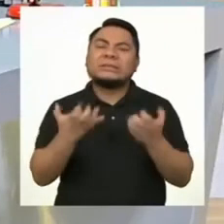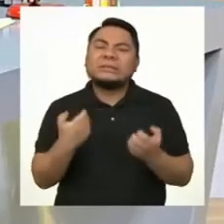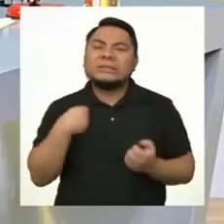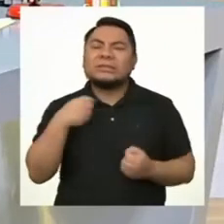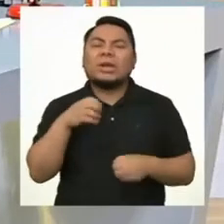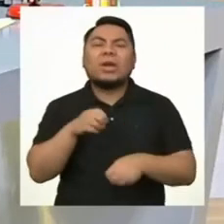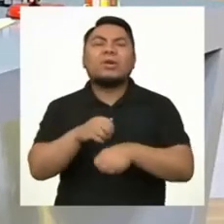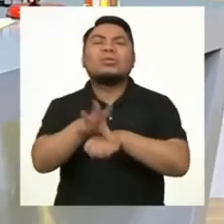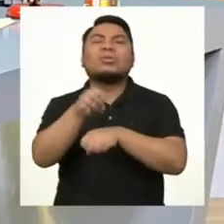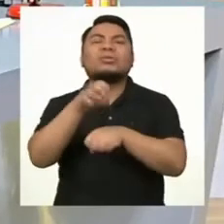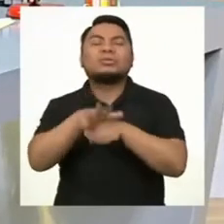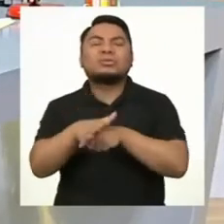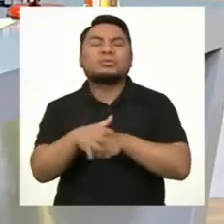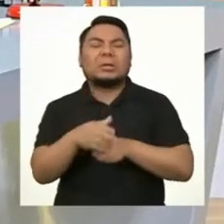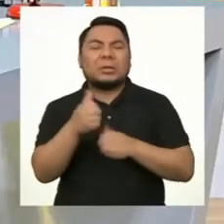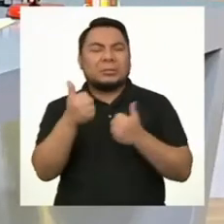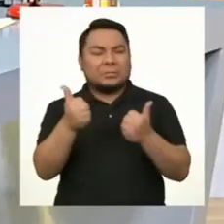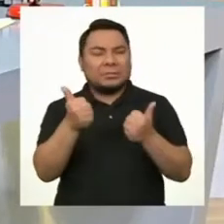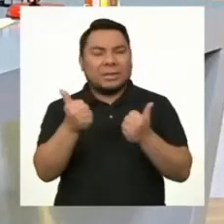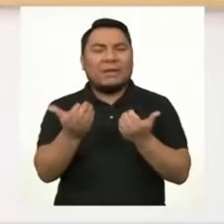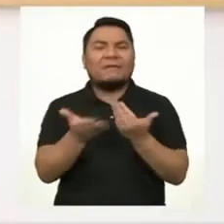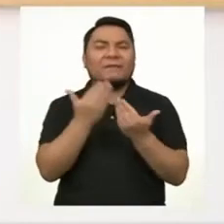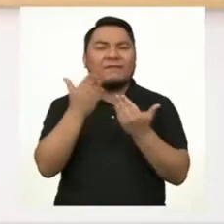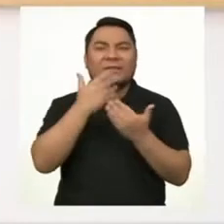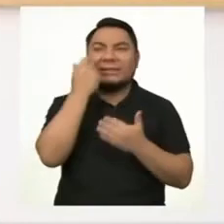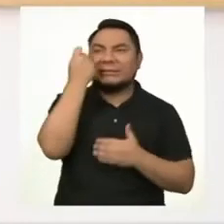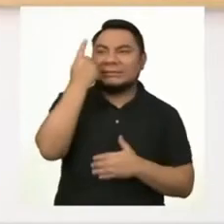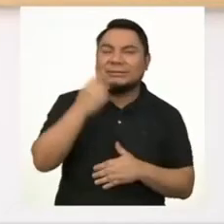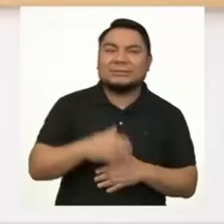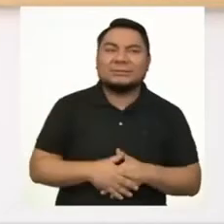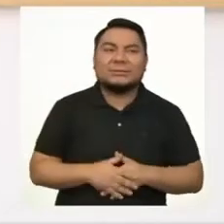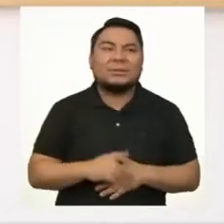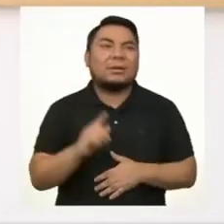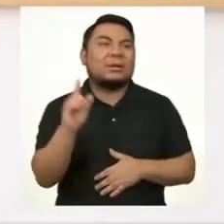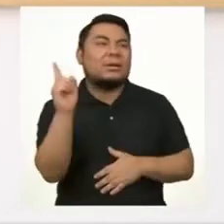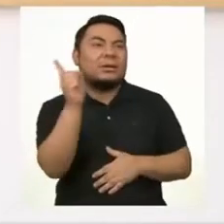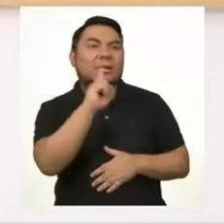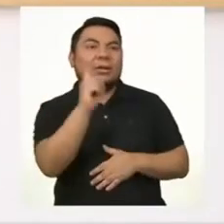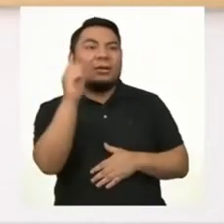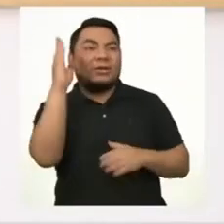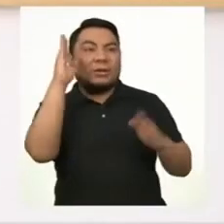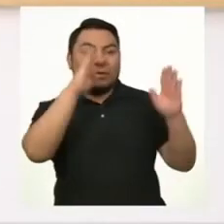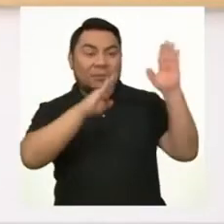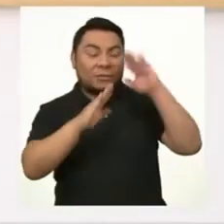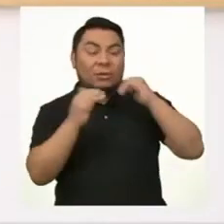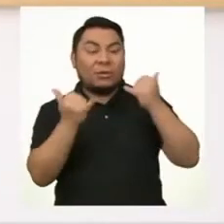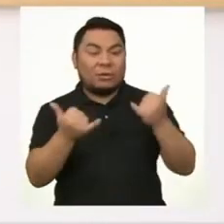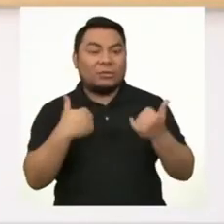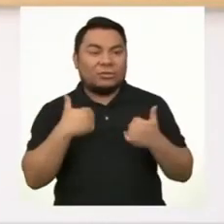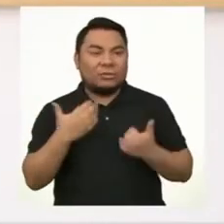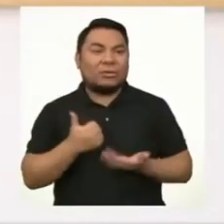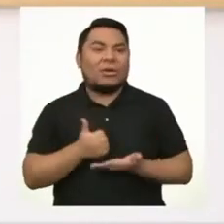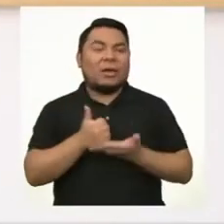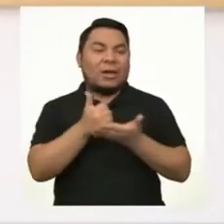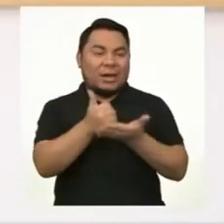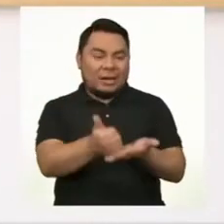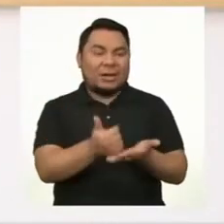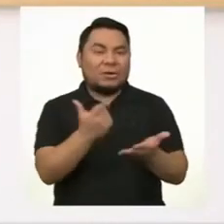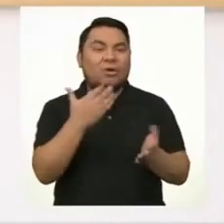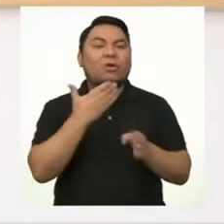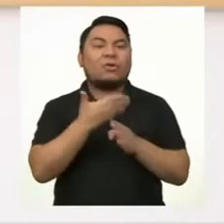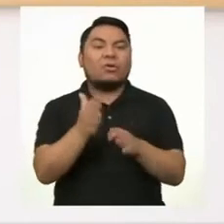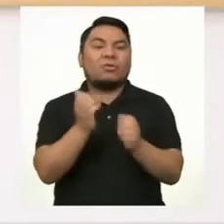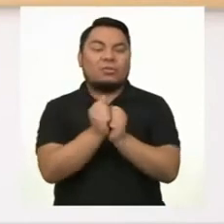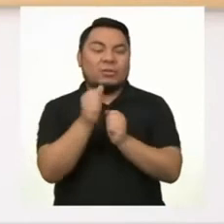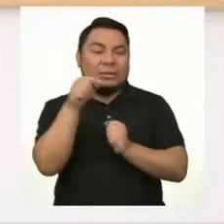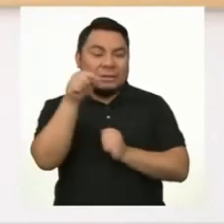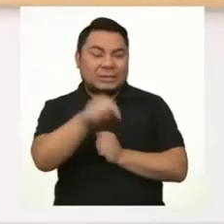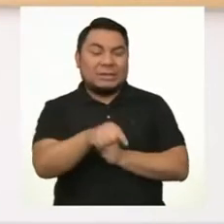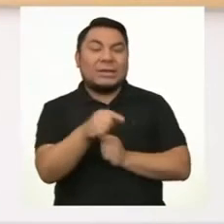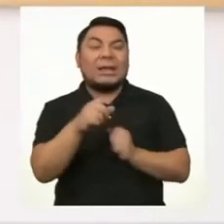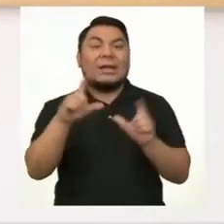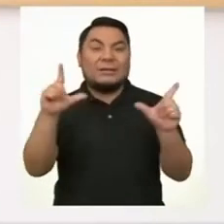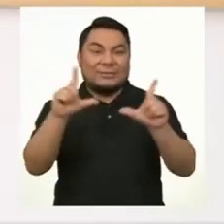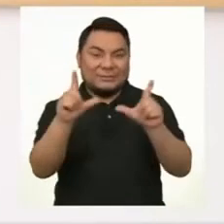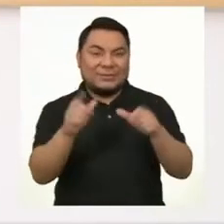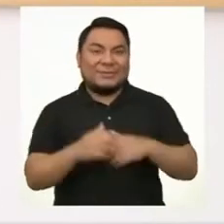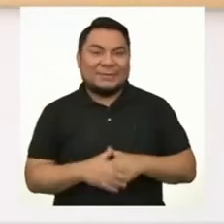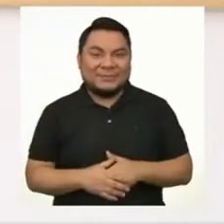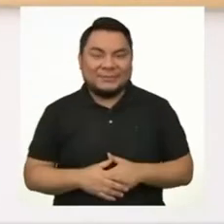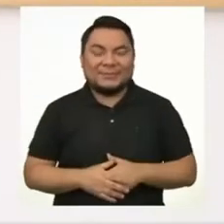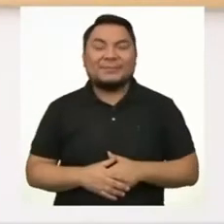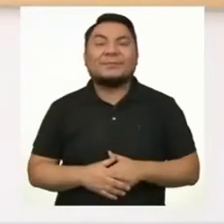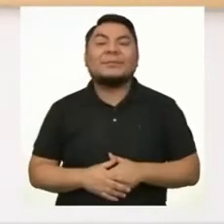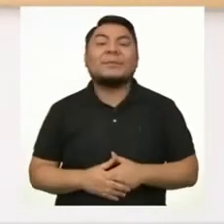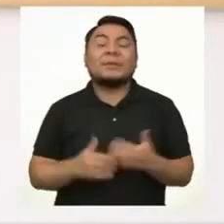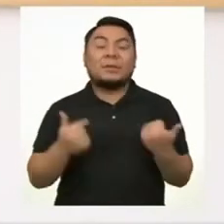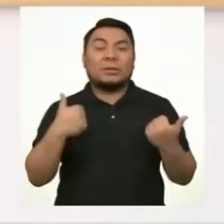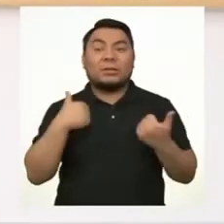consejos novedosos y fáciles de entender. No te preocupes, justo he traído un material para compartir aquí en el programa.